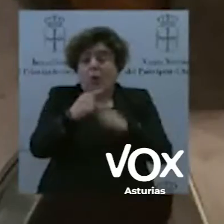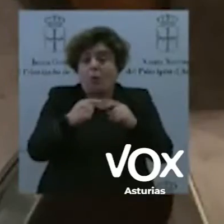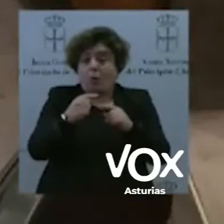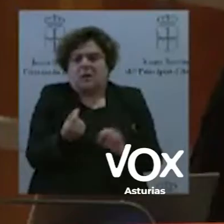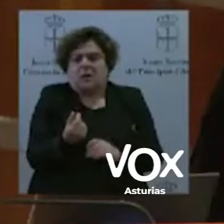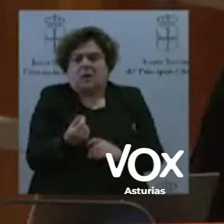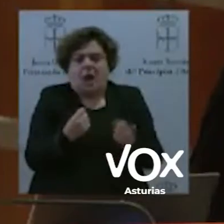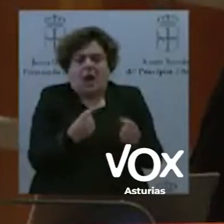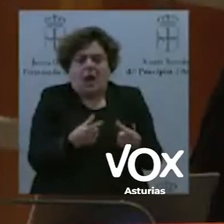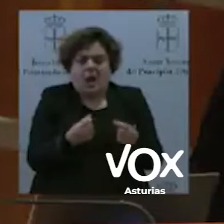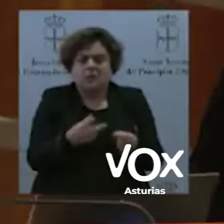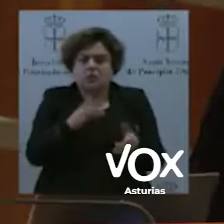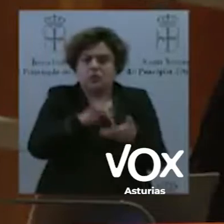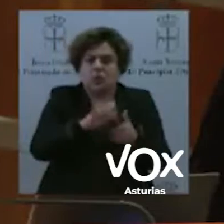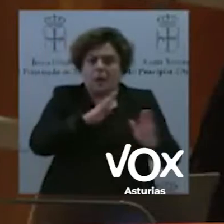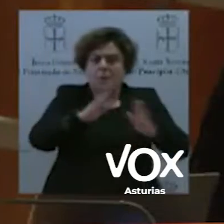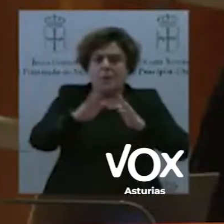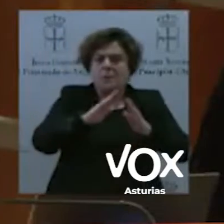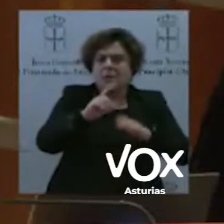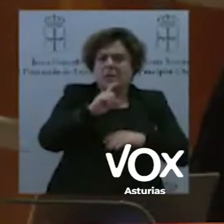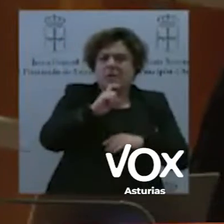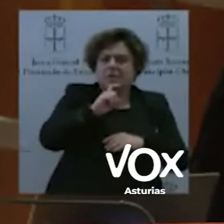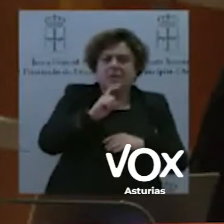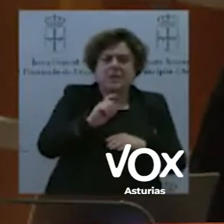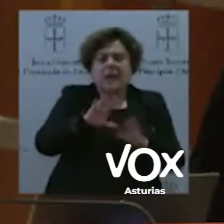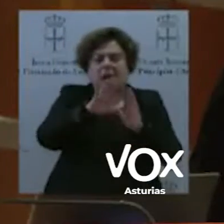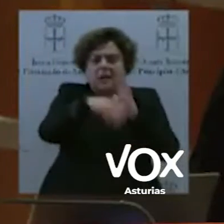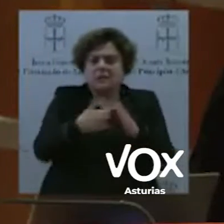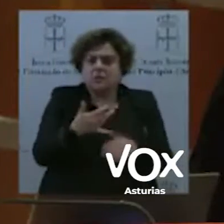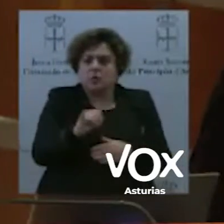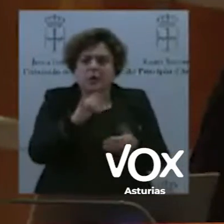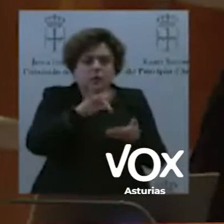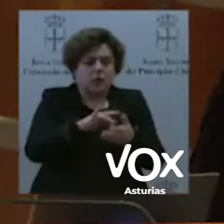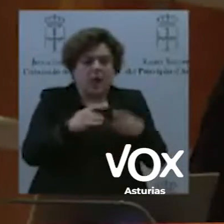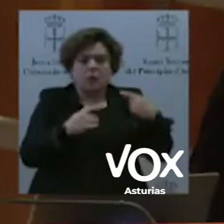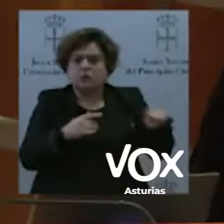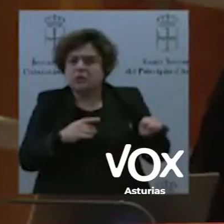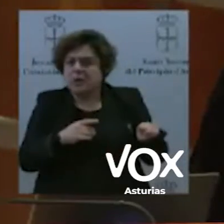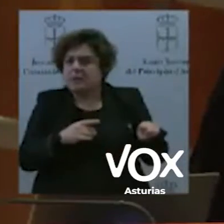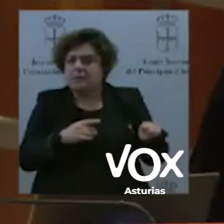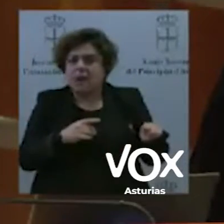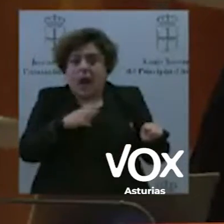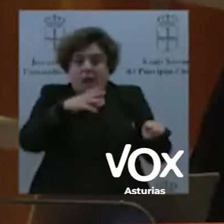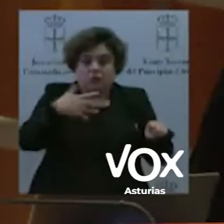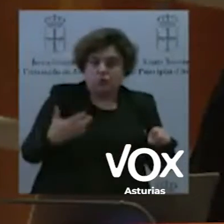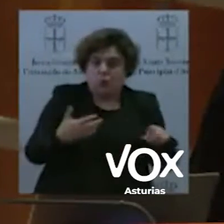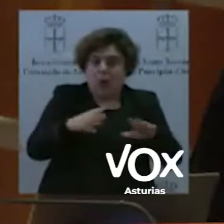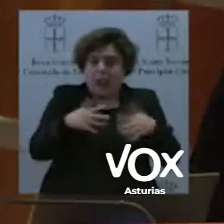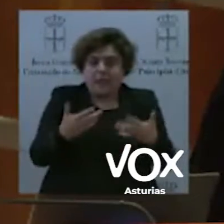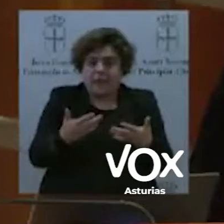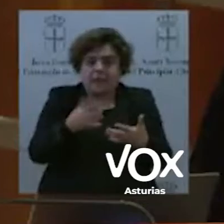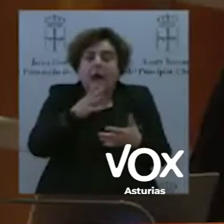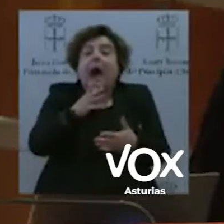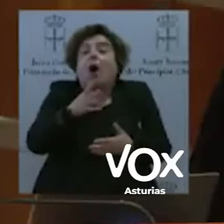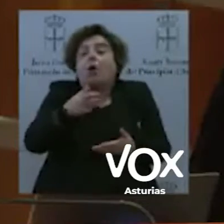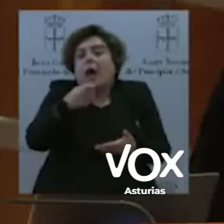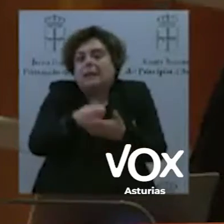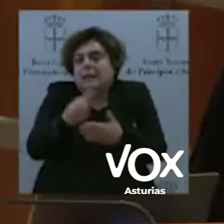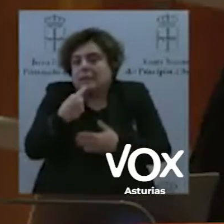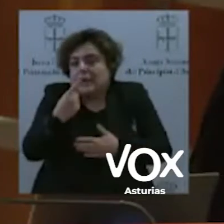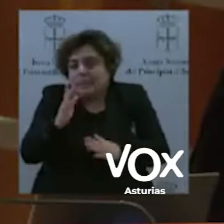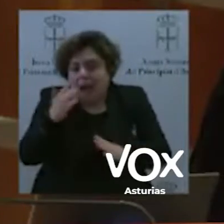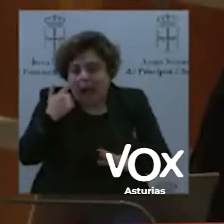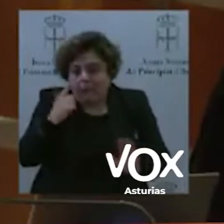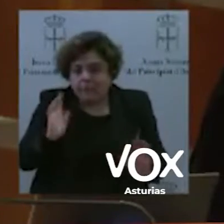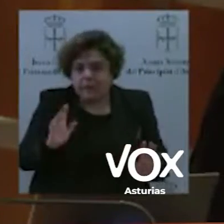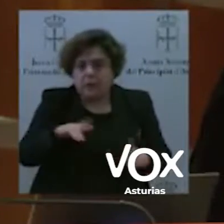de las familias. Mientras ustedes siguen sin ponerse al día, ahora se ponen a ver lo que va a pasar. Los niños comen, van al